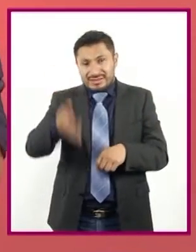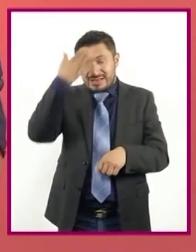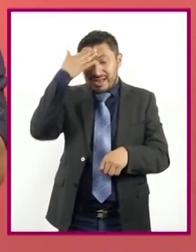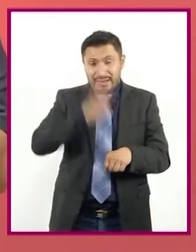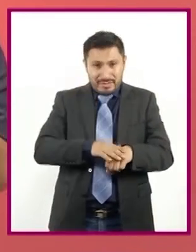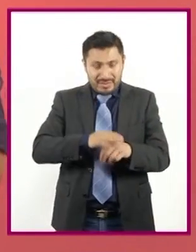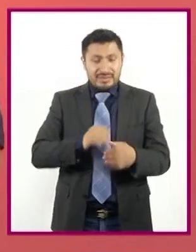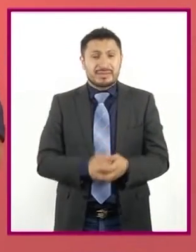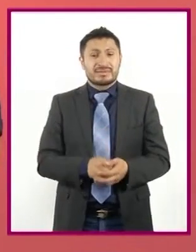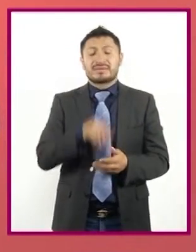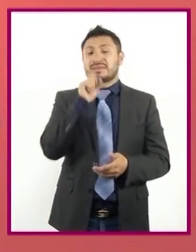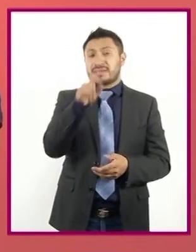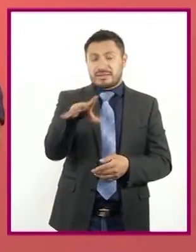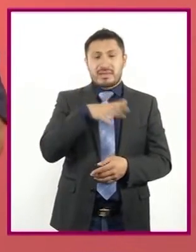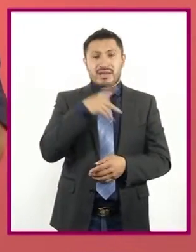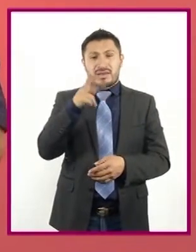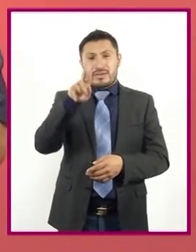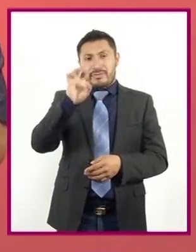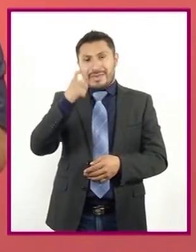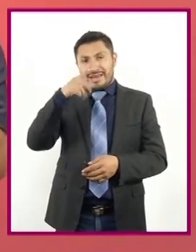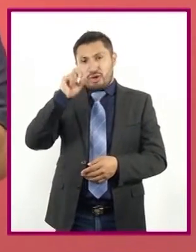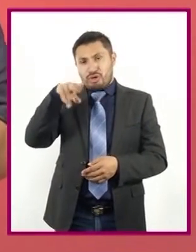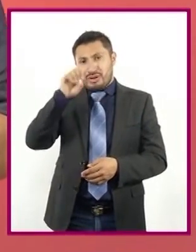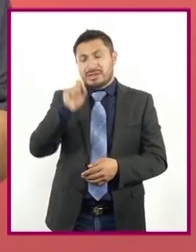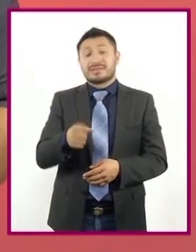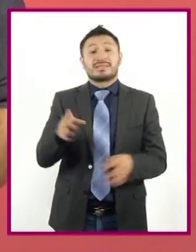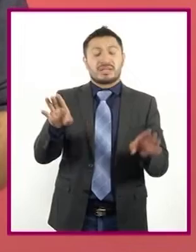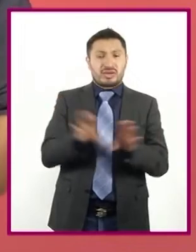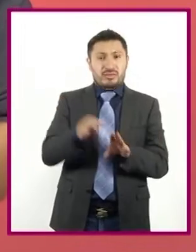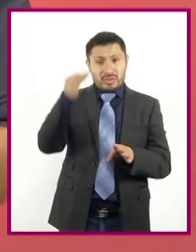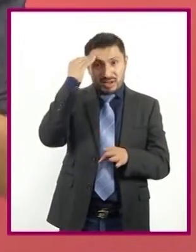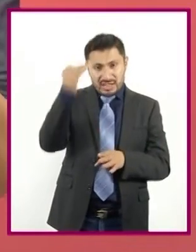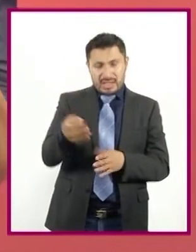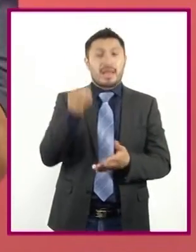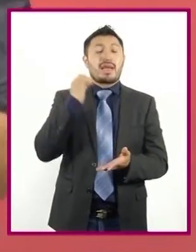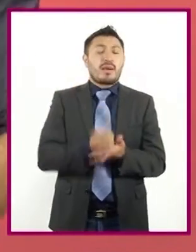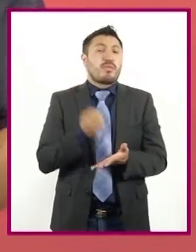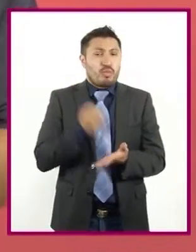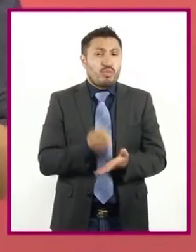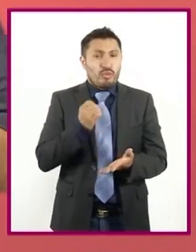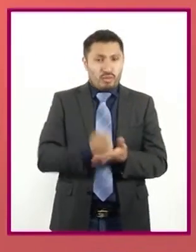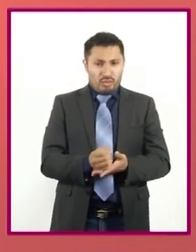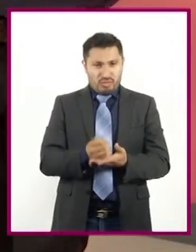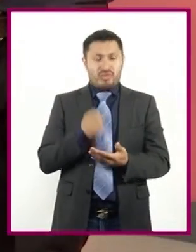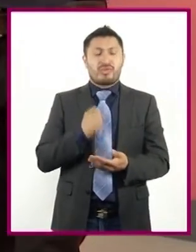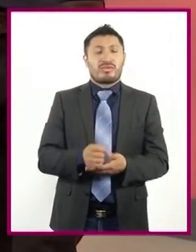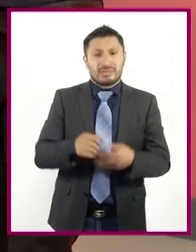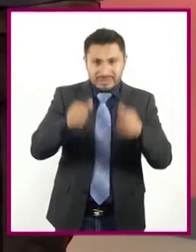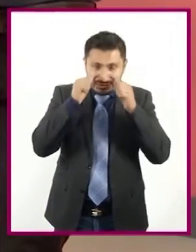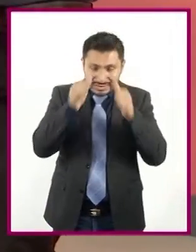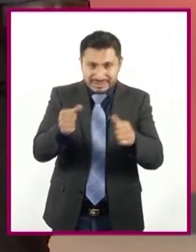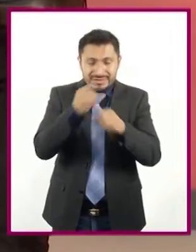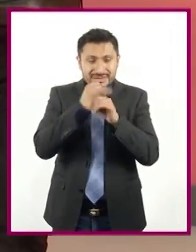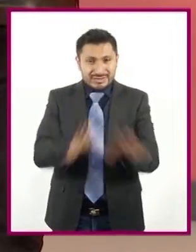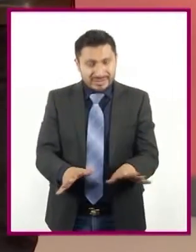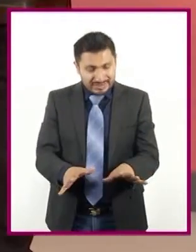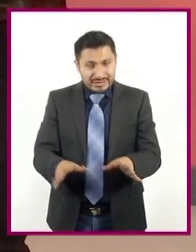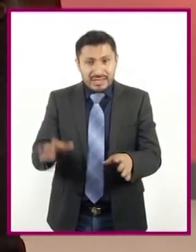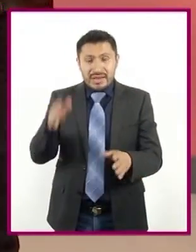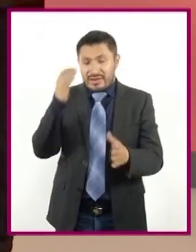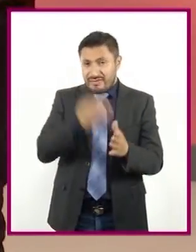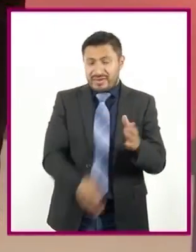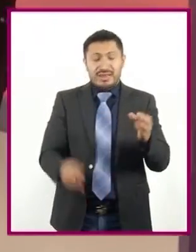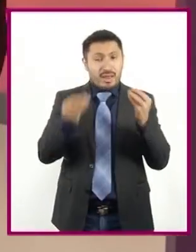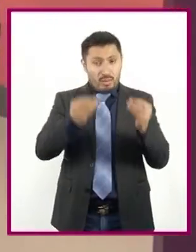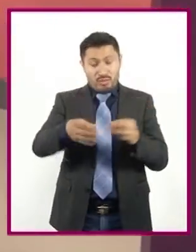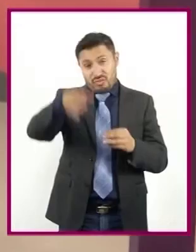populares, existen también los pregones. Y como el tiempo es oro, escuchemos la siguiente información porque aún nos queda